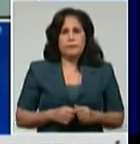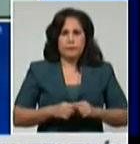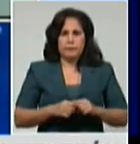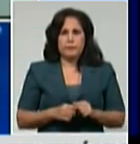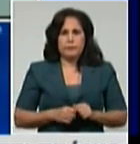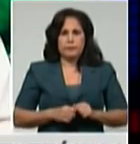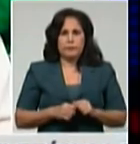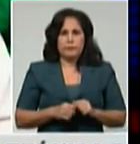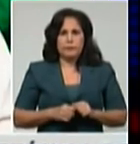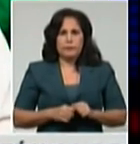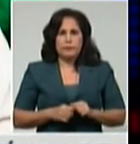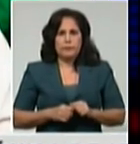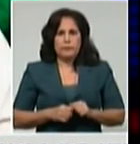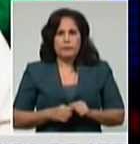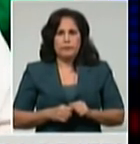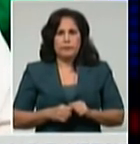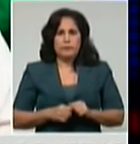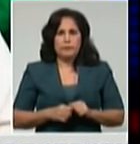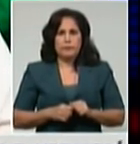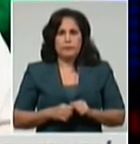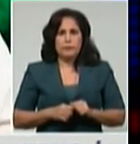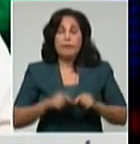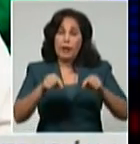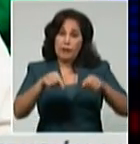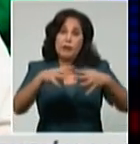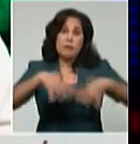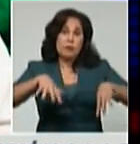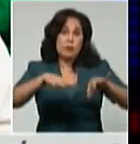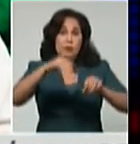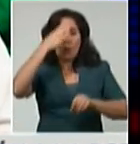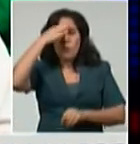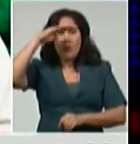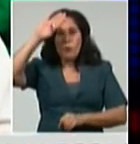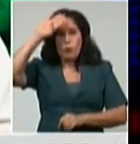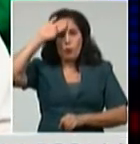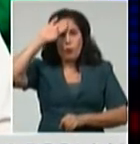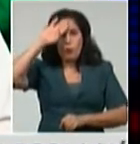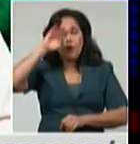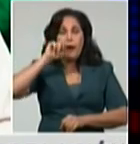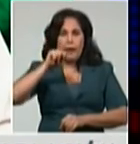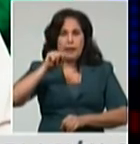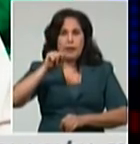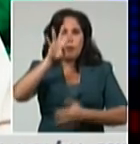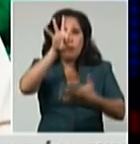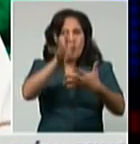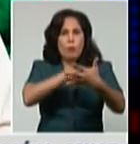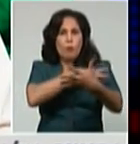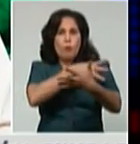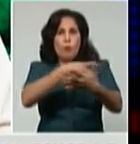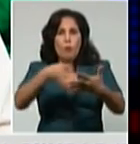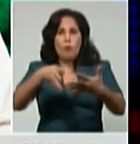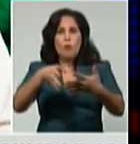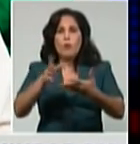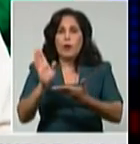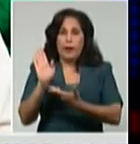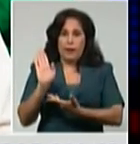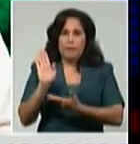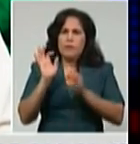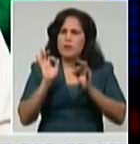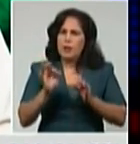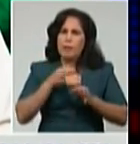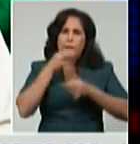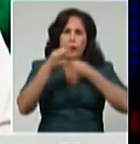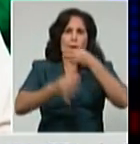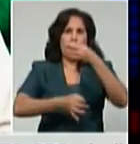Bueno, esta es la situación de Cuba. Ahí hay un gráfico que siempre lo ponemos, que tiene